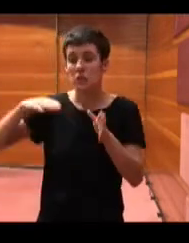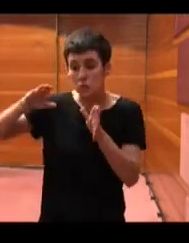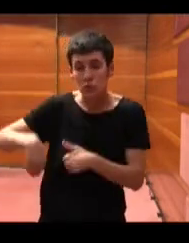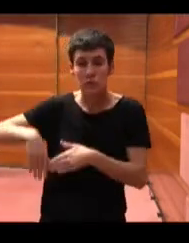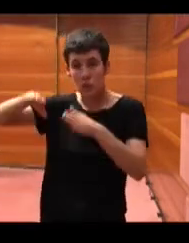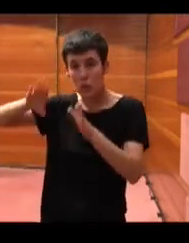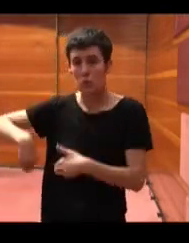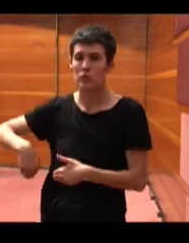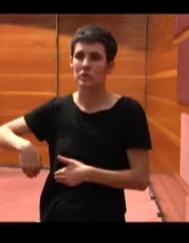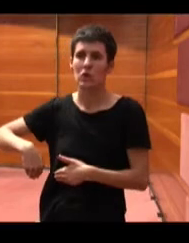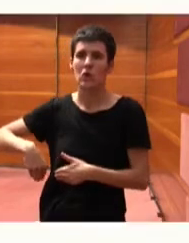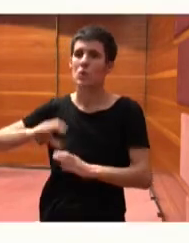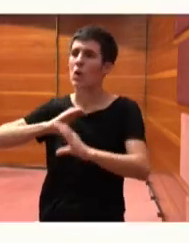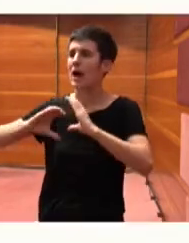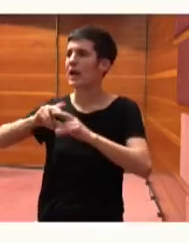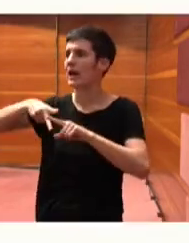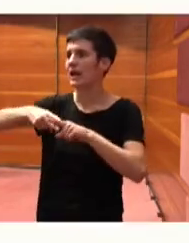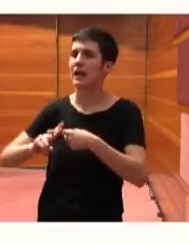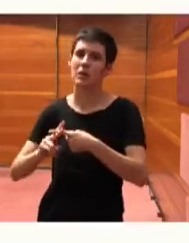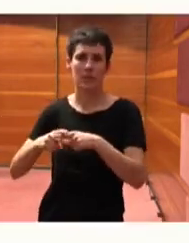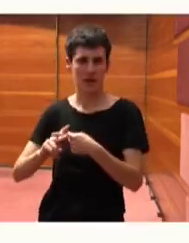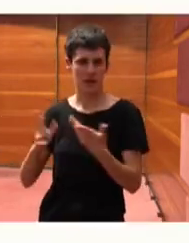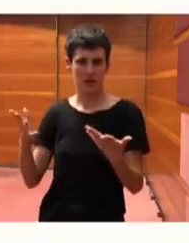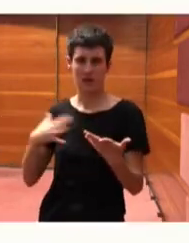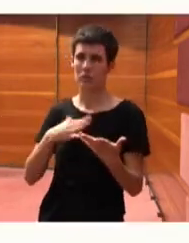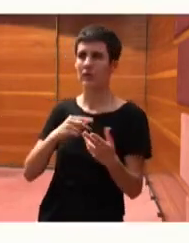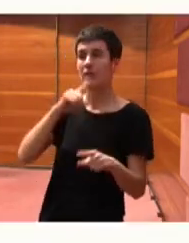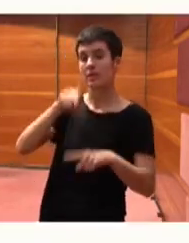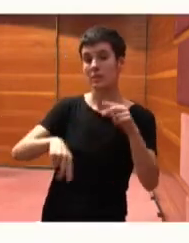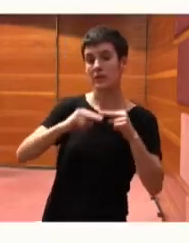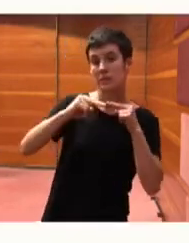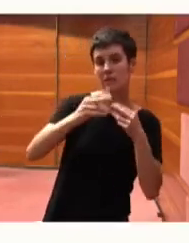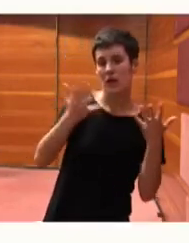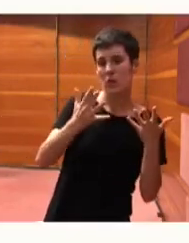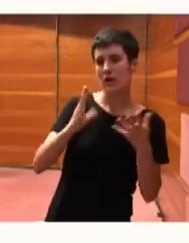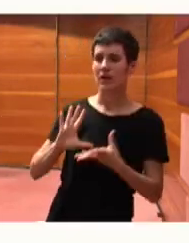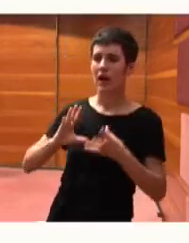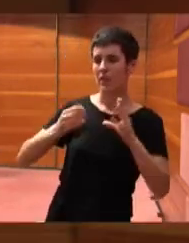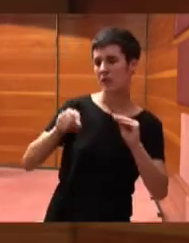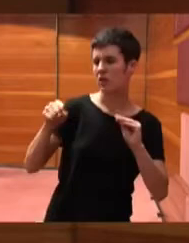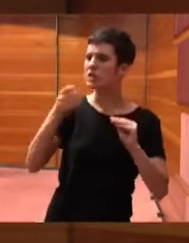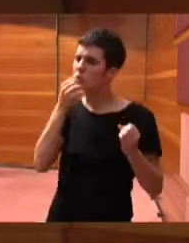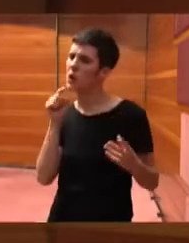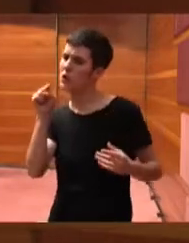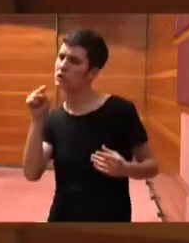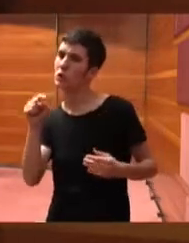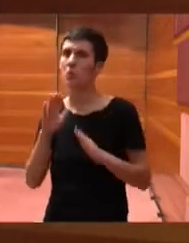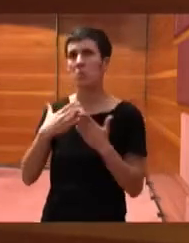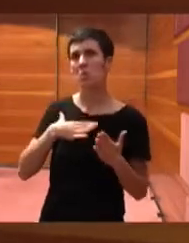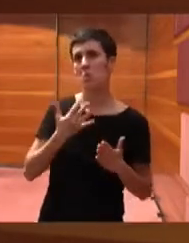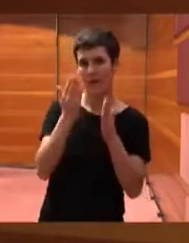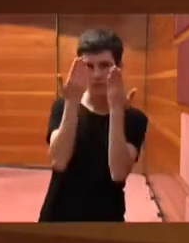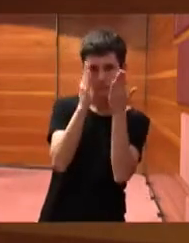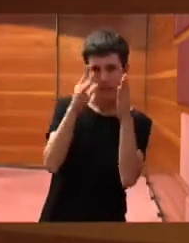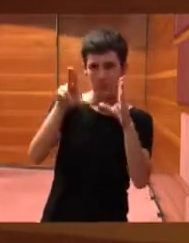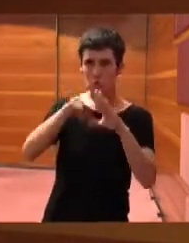lo último serán los canales, serán las herramientas. Ya diré, esto es lo más apropiado. A partir de esto, sí, puedo usar Facebook y con un